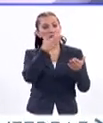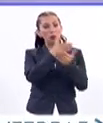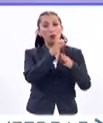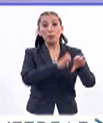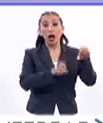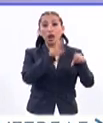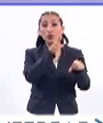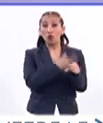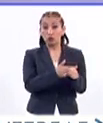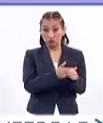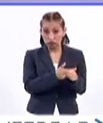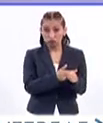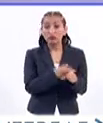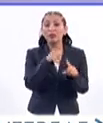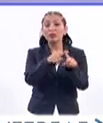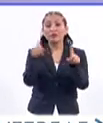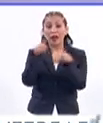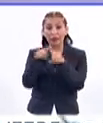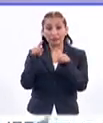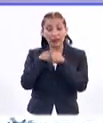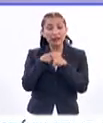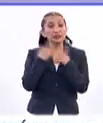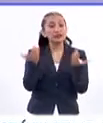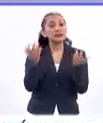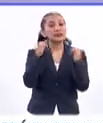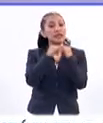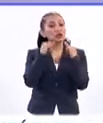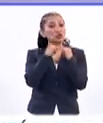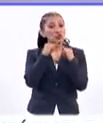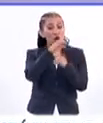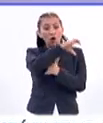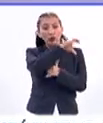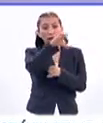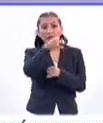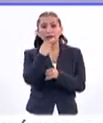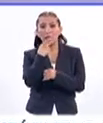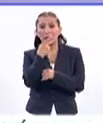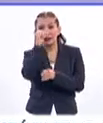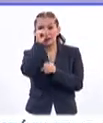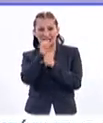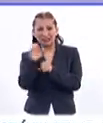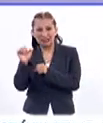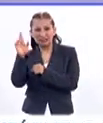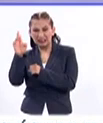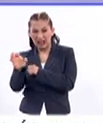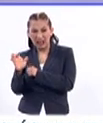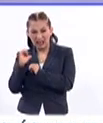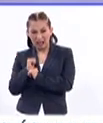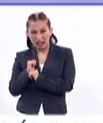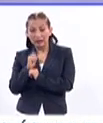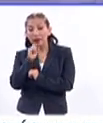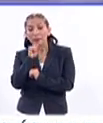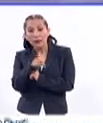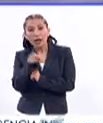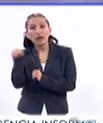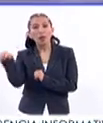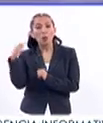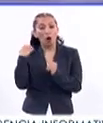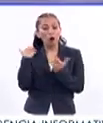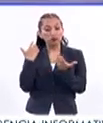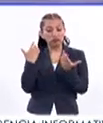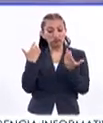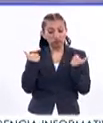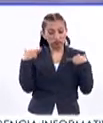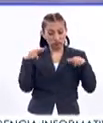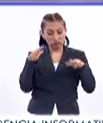como embajador en diferentes instancias, no solo hablando de una Secretaría de Relaciones Exteriores, sino también